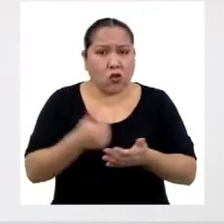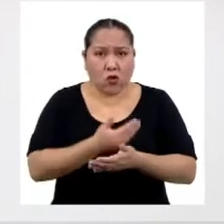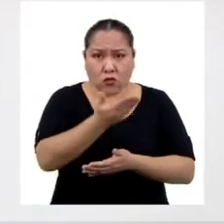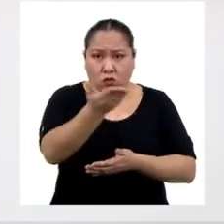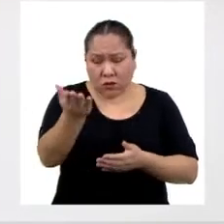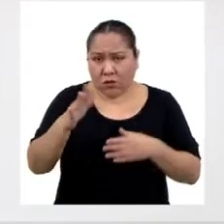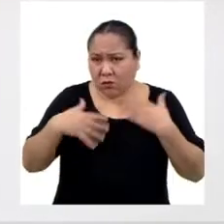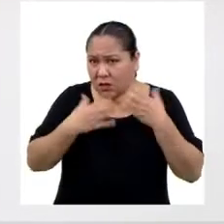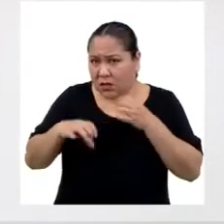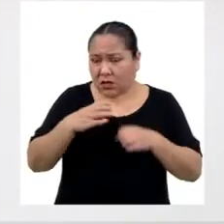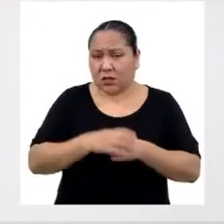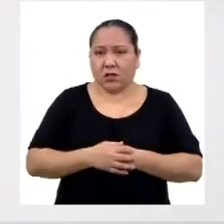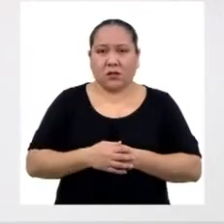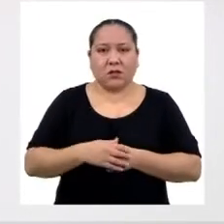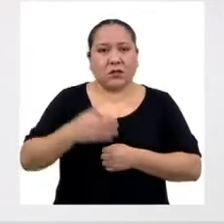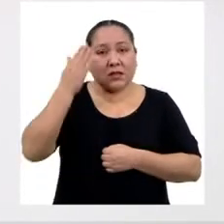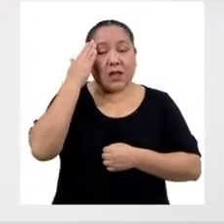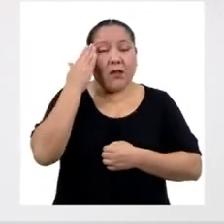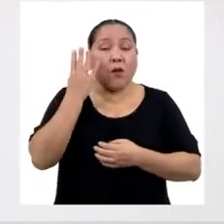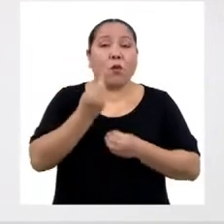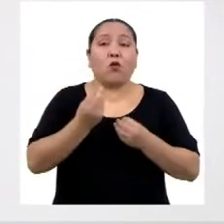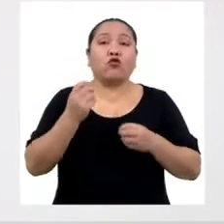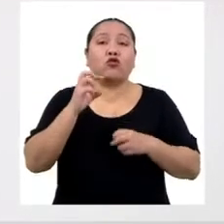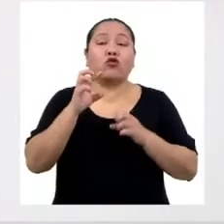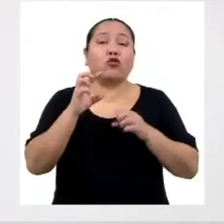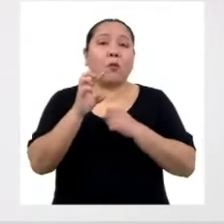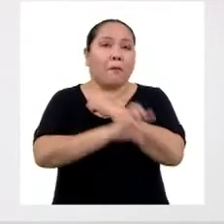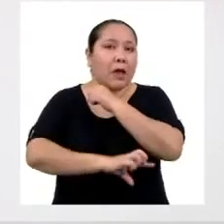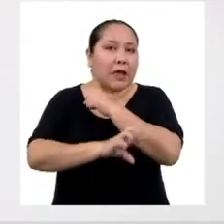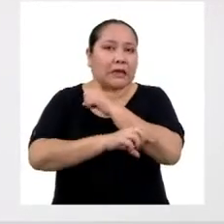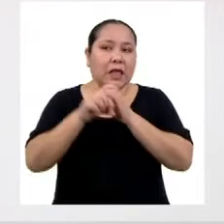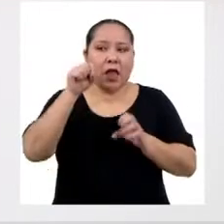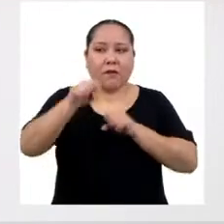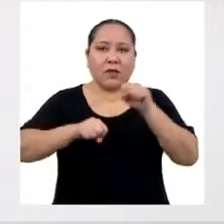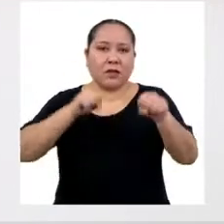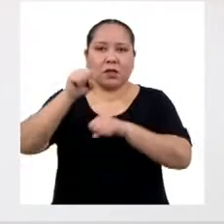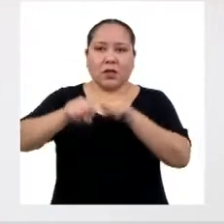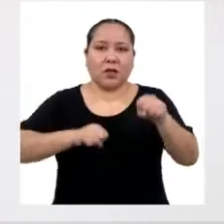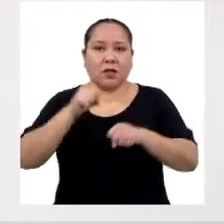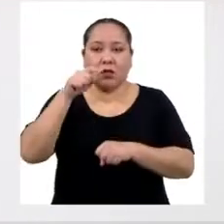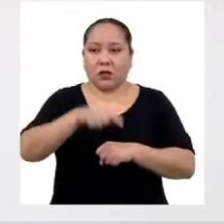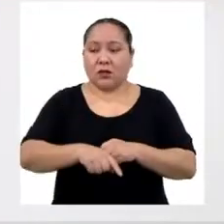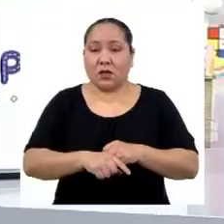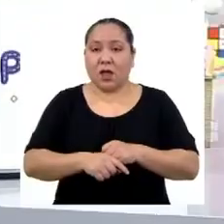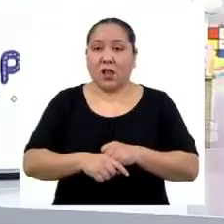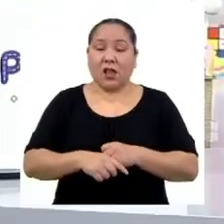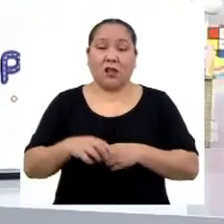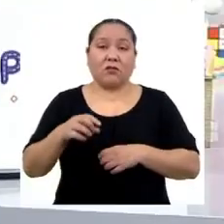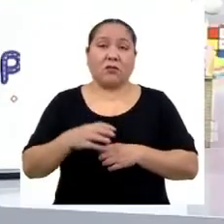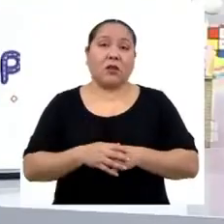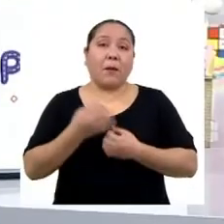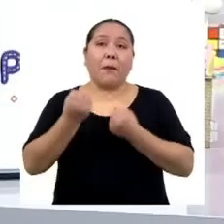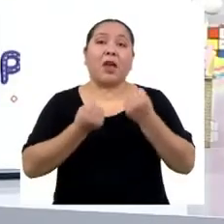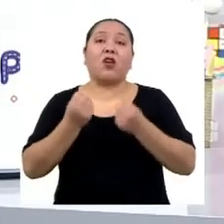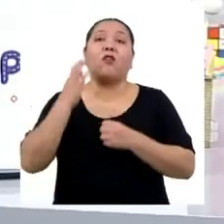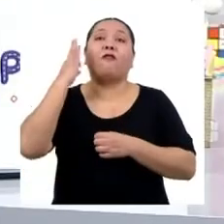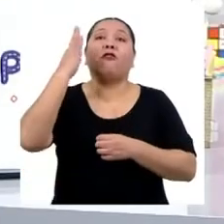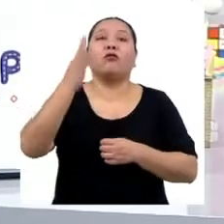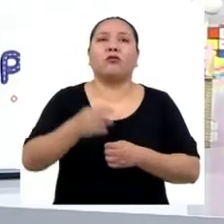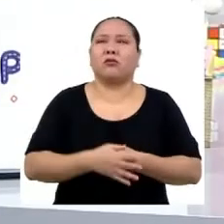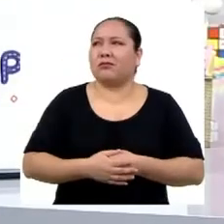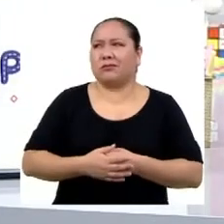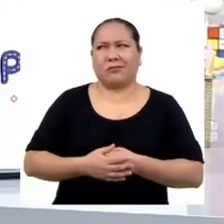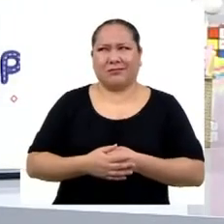hacer. ¿Saben que en muchos países la bicicleta se considera el vehículo del futuro? ¿Del futuro? No